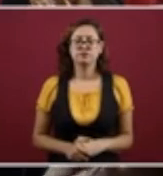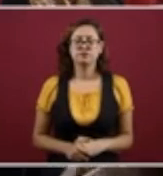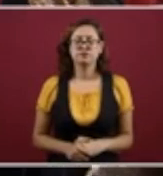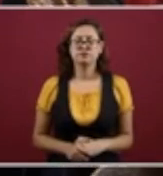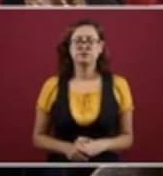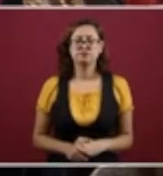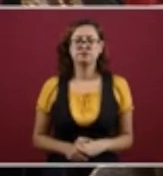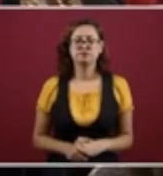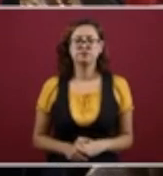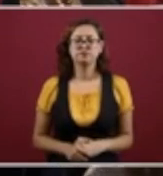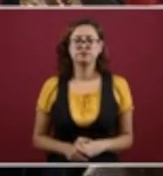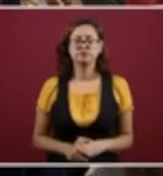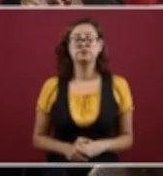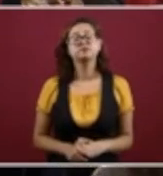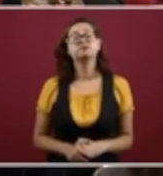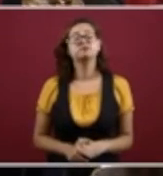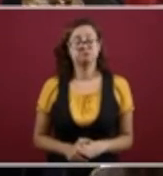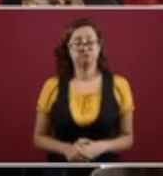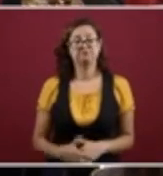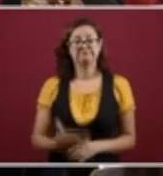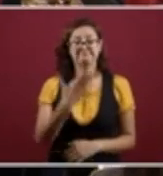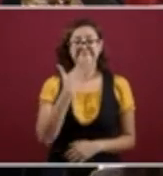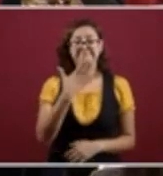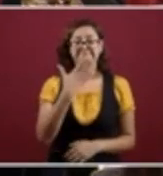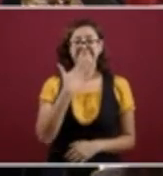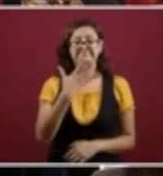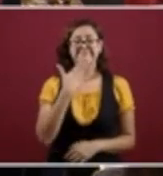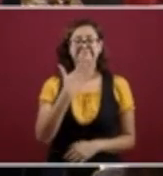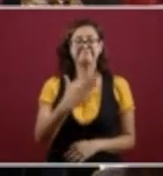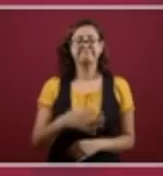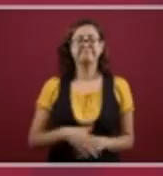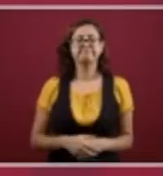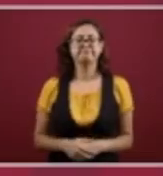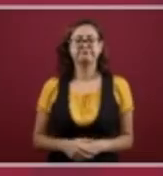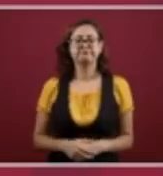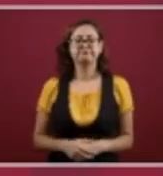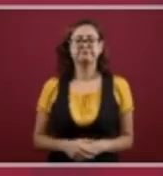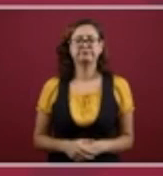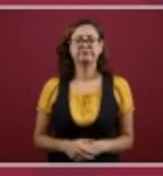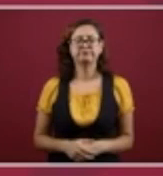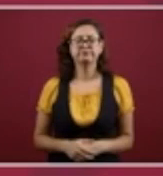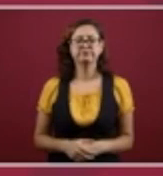Muy bien. Pues esto es lo que tiene que ver con